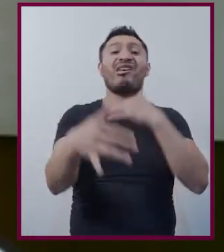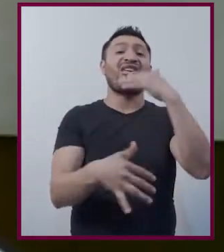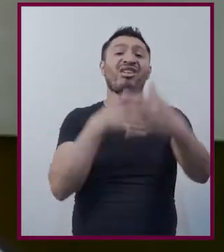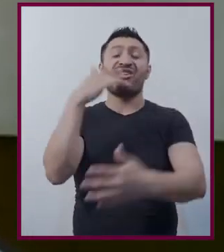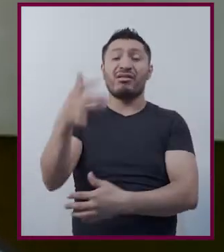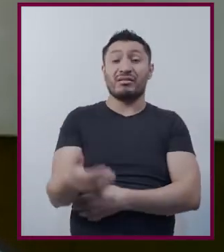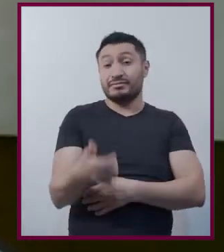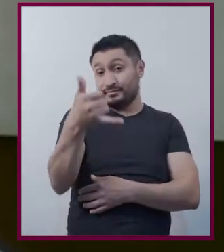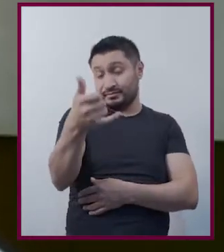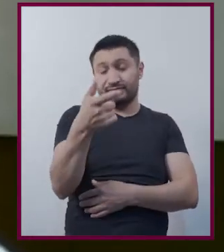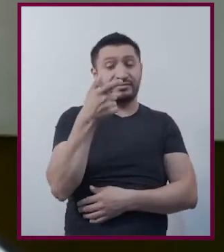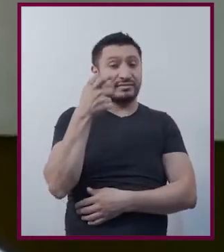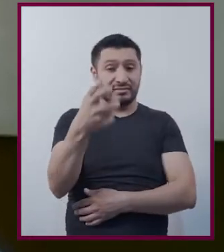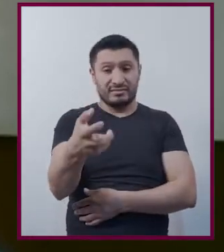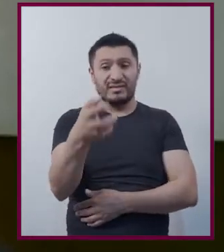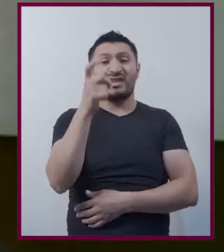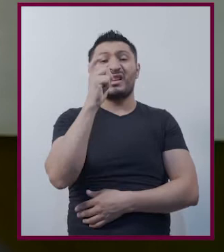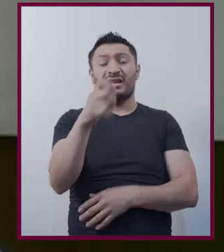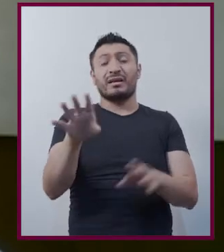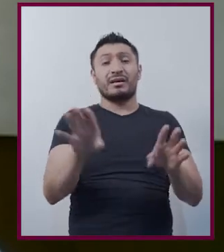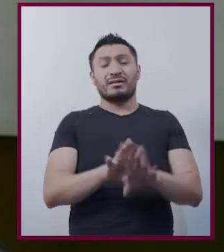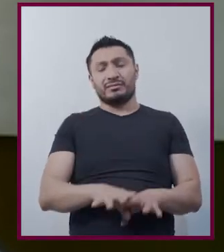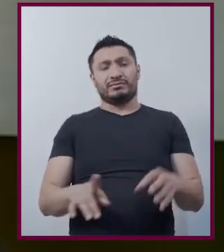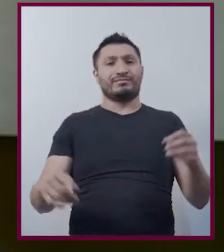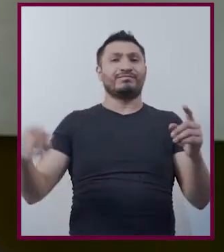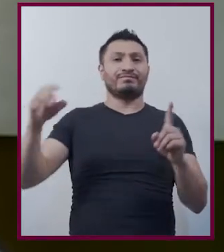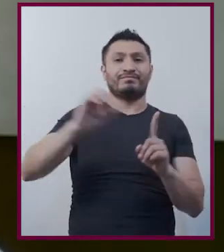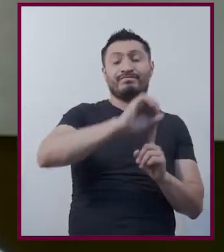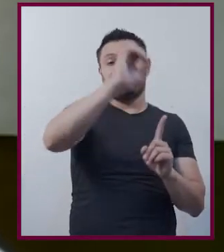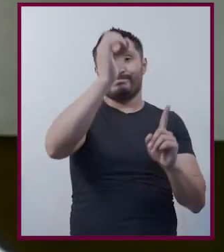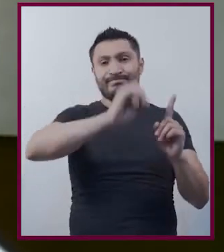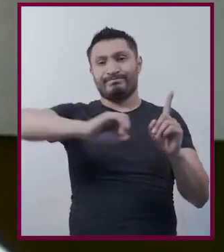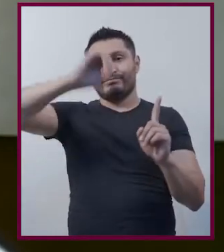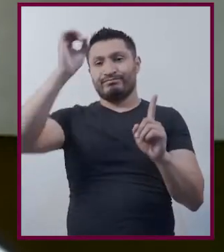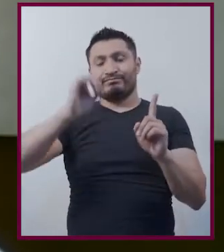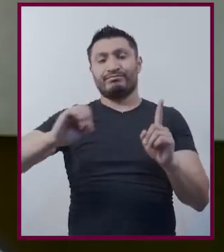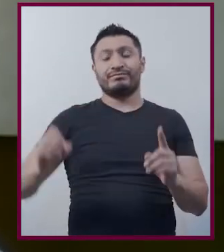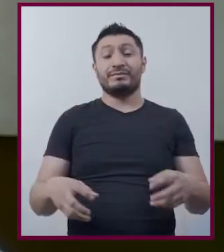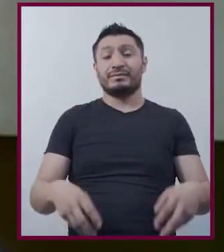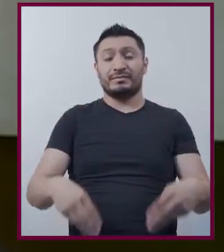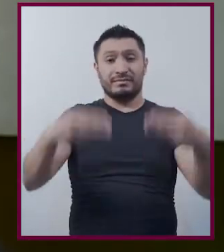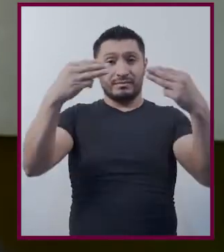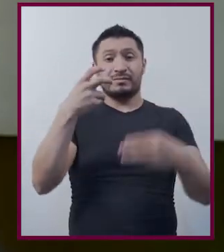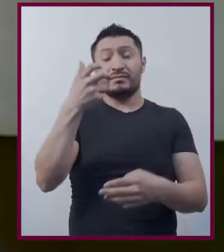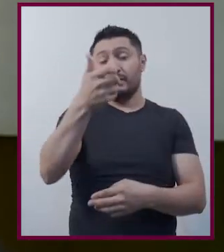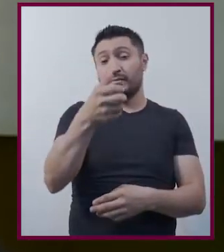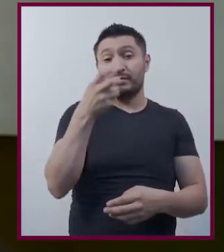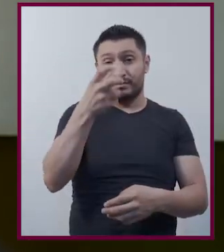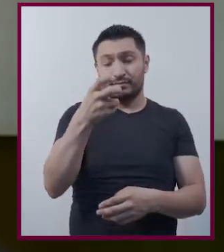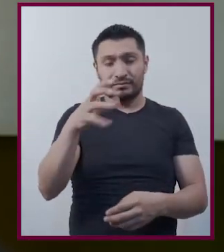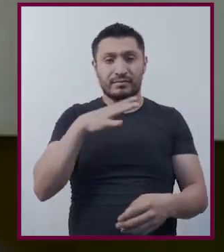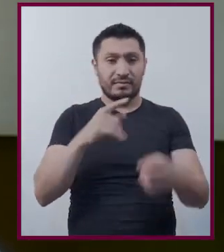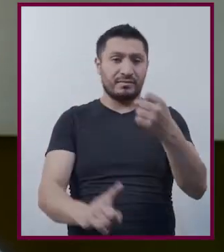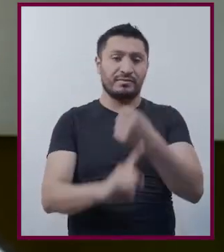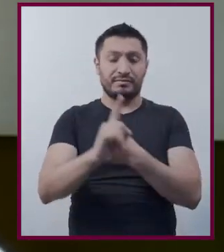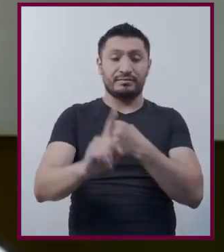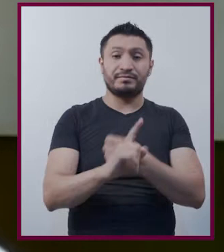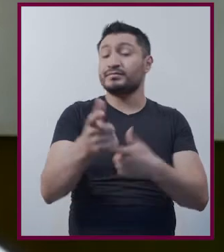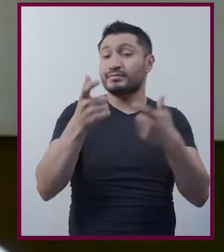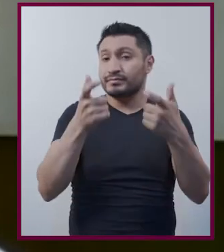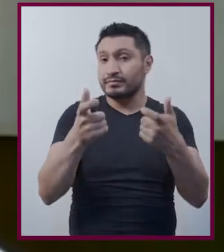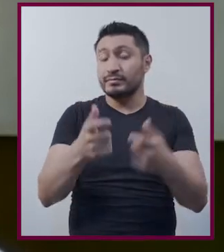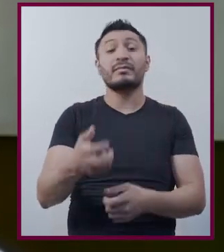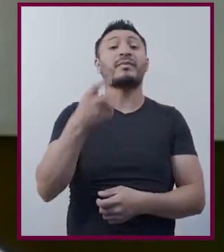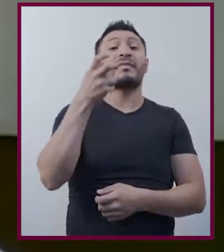supuesto esto implica distorsiones en el mercado. Por esta razón han ocurrido crisis económicas y por